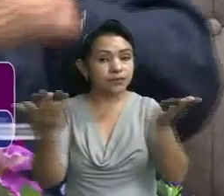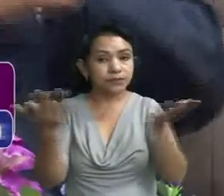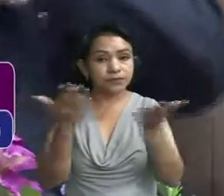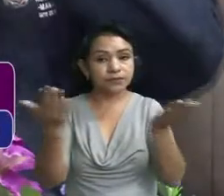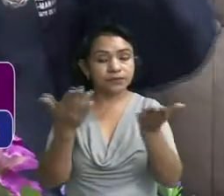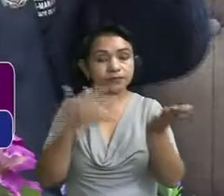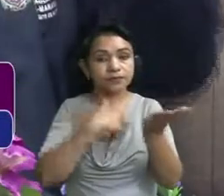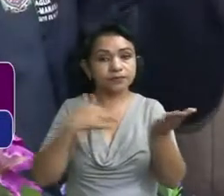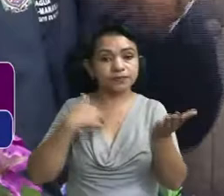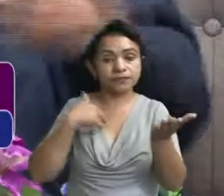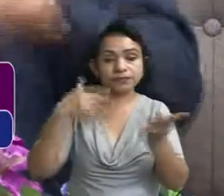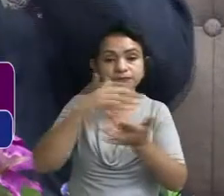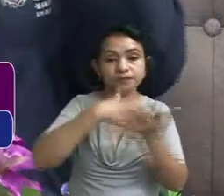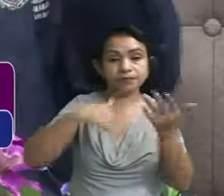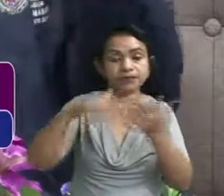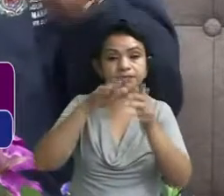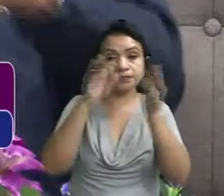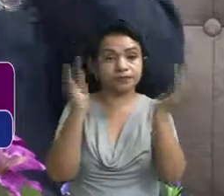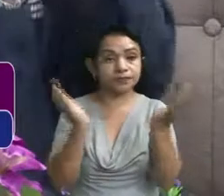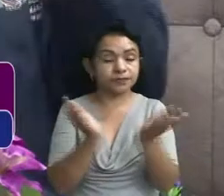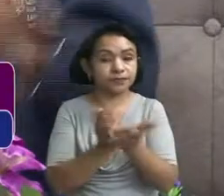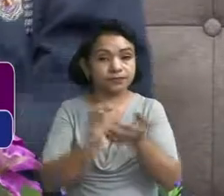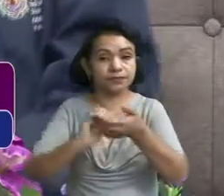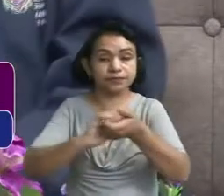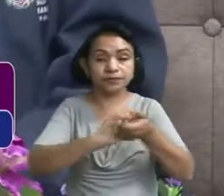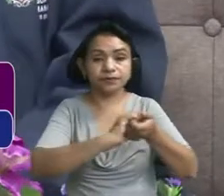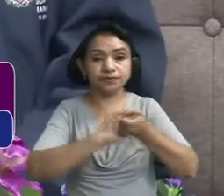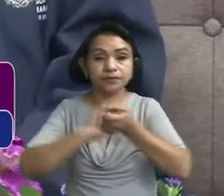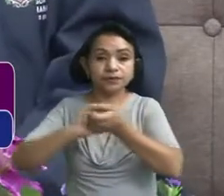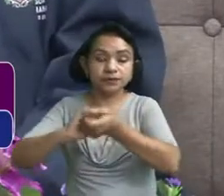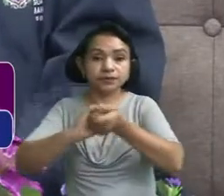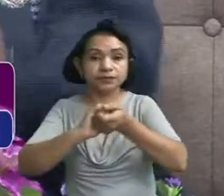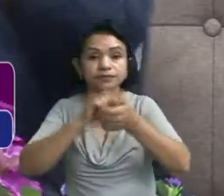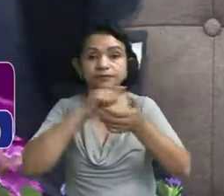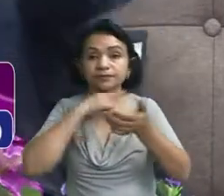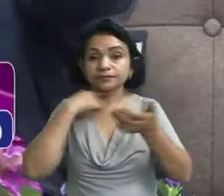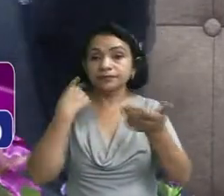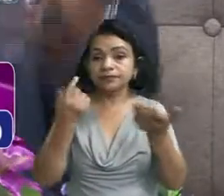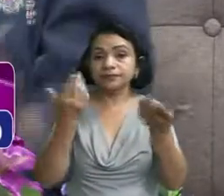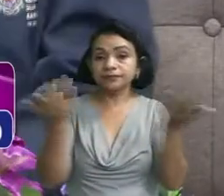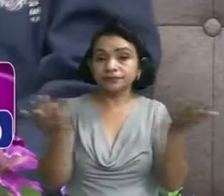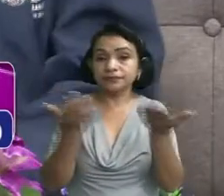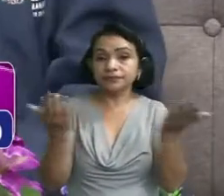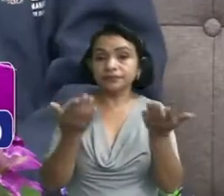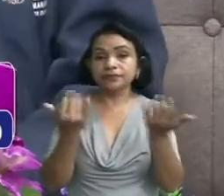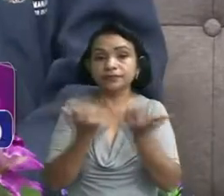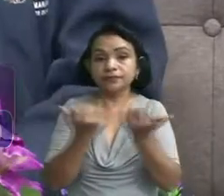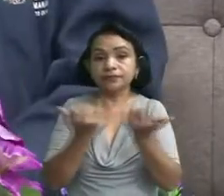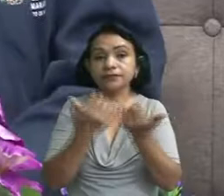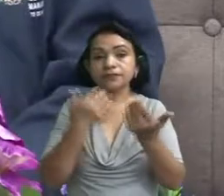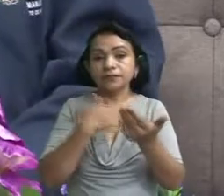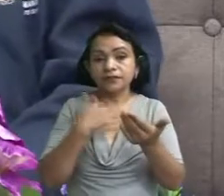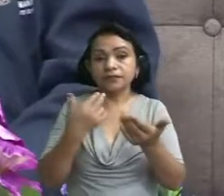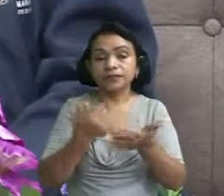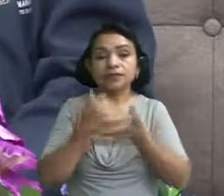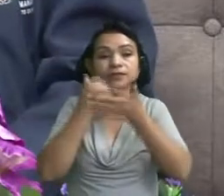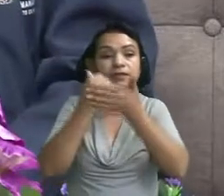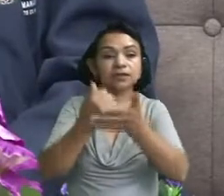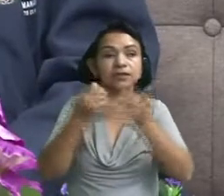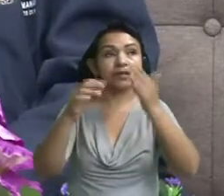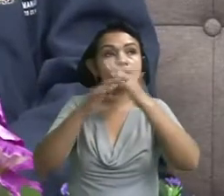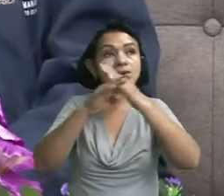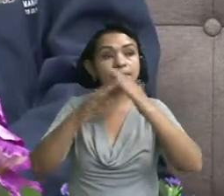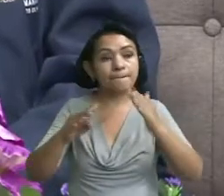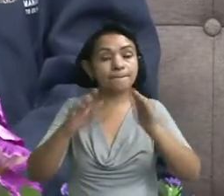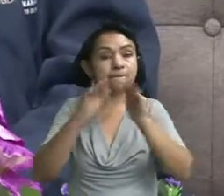digamos, de tener relaciones con todo el mundo, de relaciones de amistad, de cooperación, ¿verdad?, por construir un orden internacional justo, por aportar a la paz en el